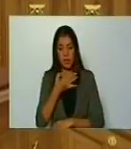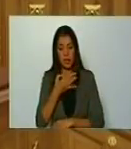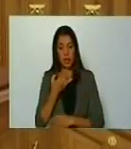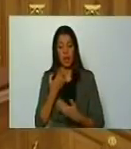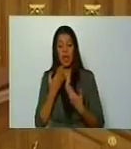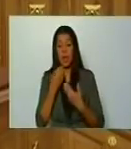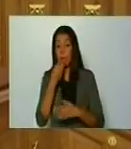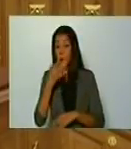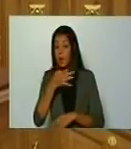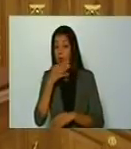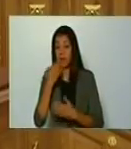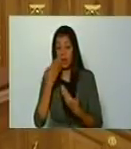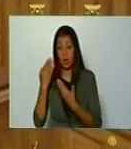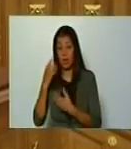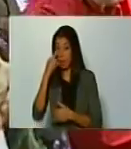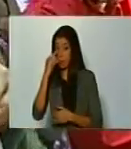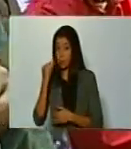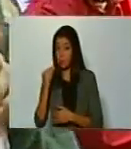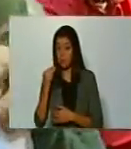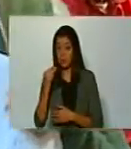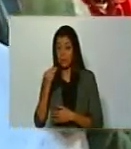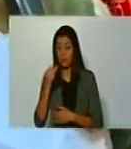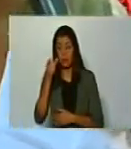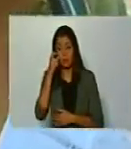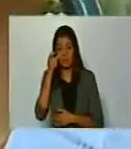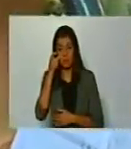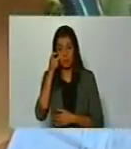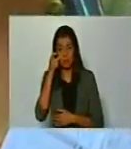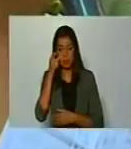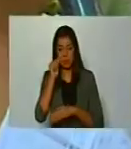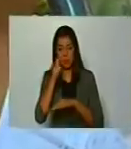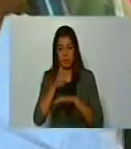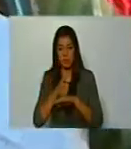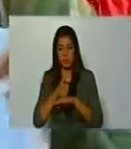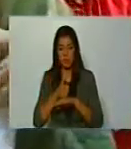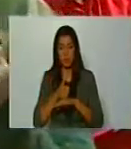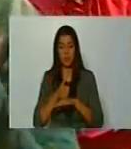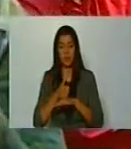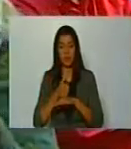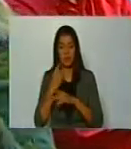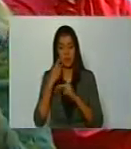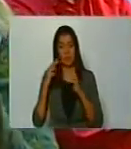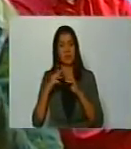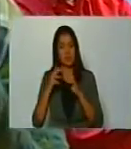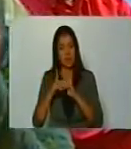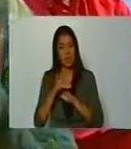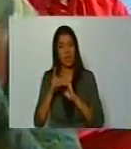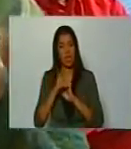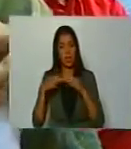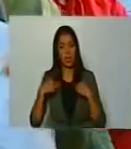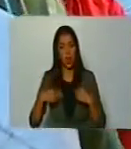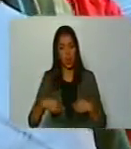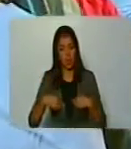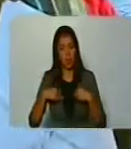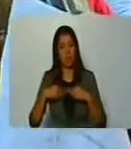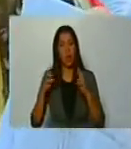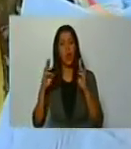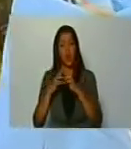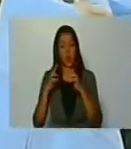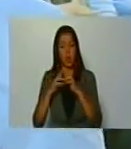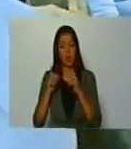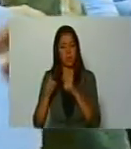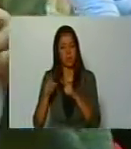Saab, a Larry, que tenemos además bastantes años trabajando el tema de derechos humanos. Conozco además